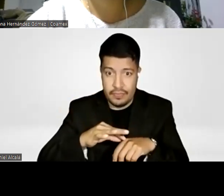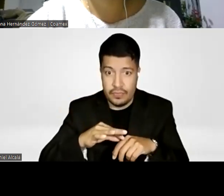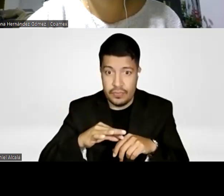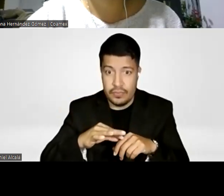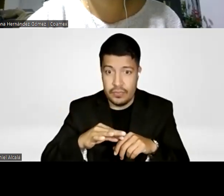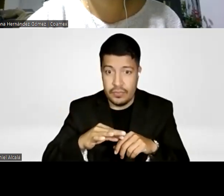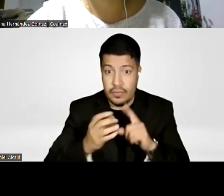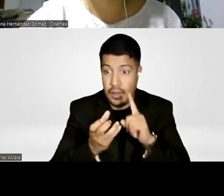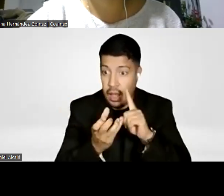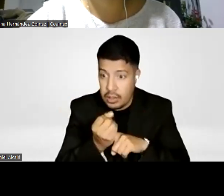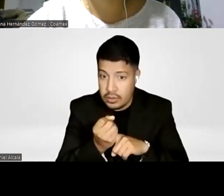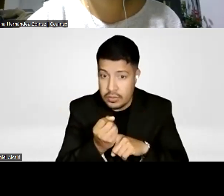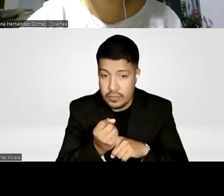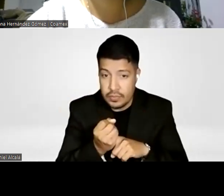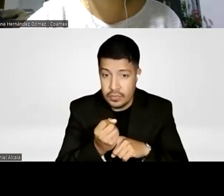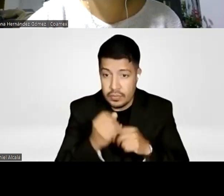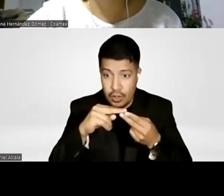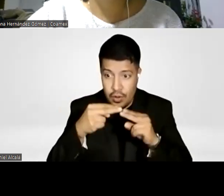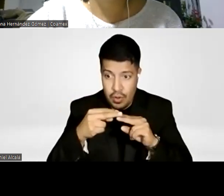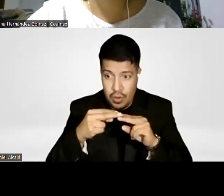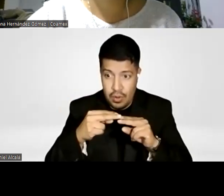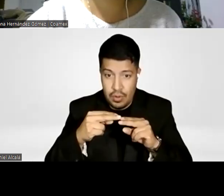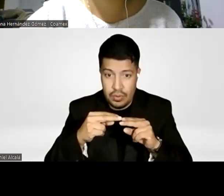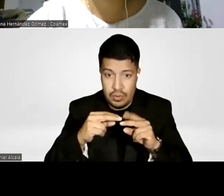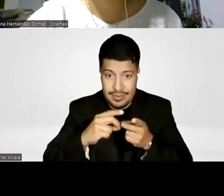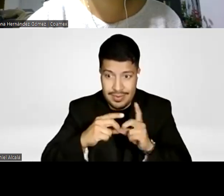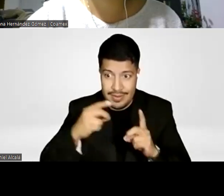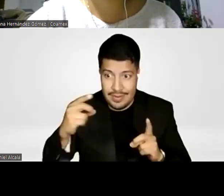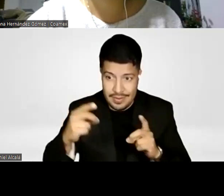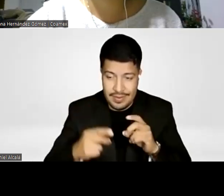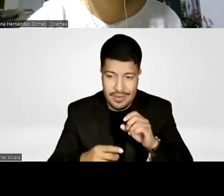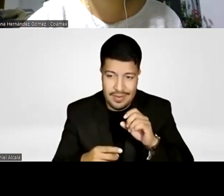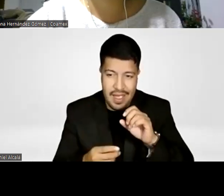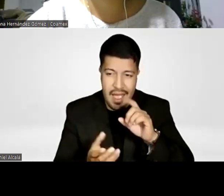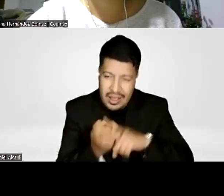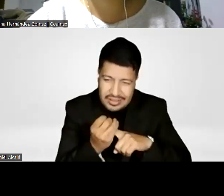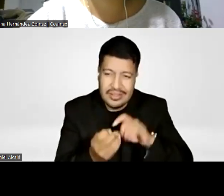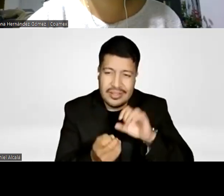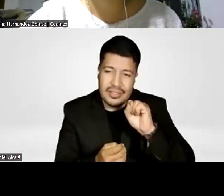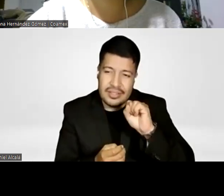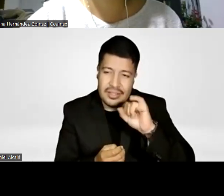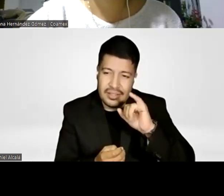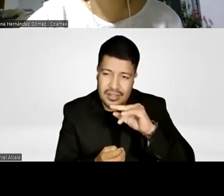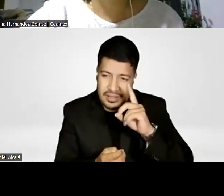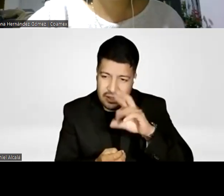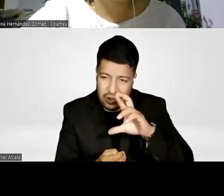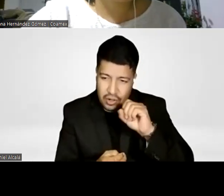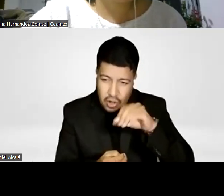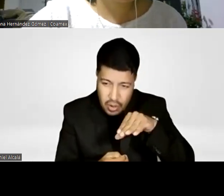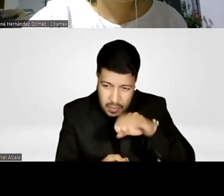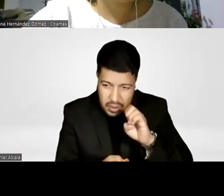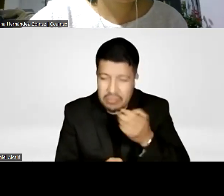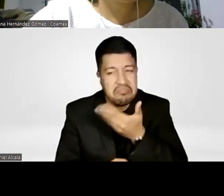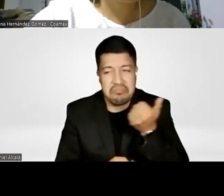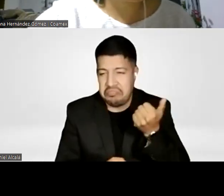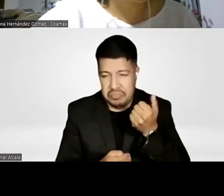sindrómico que presente esta discapacidad visual. Entonces sí sería bien también pues una valoración más específica